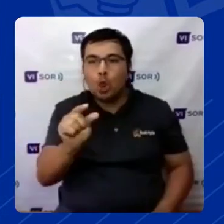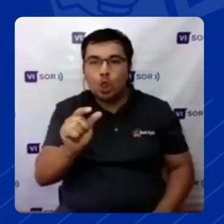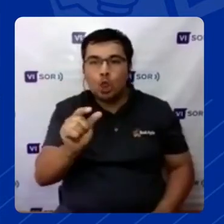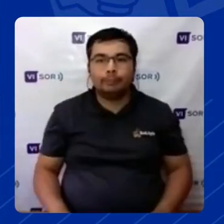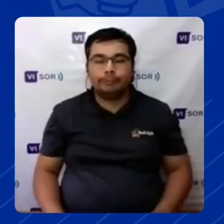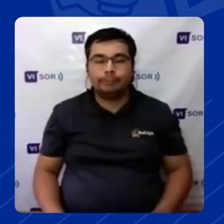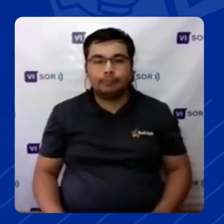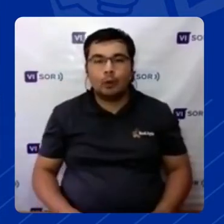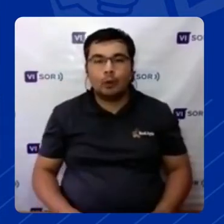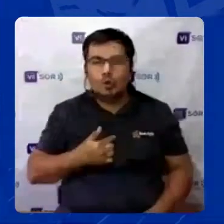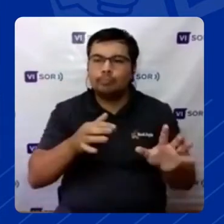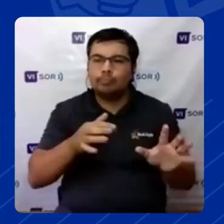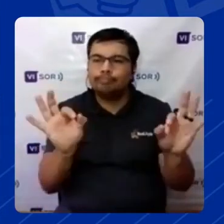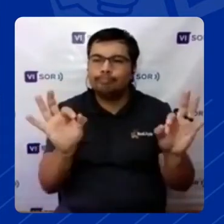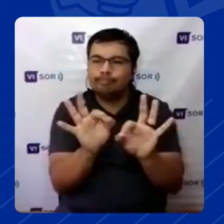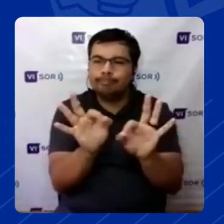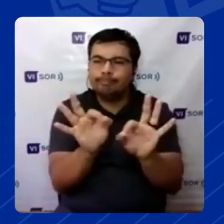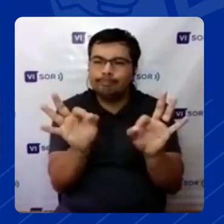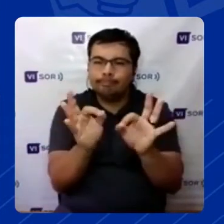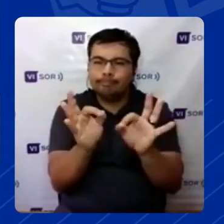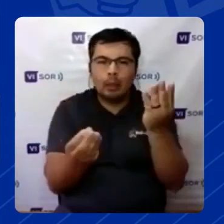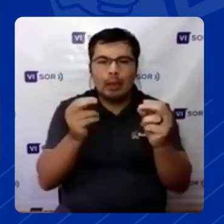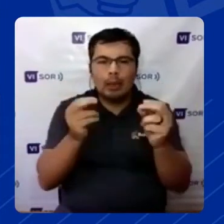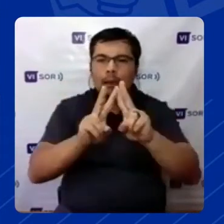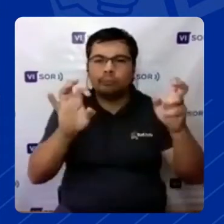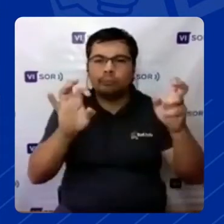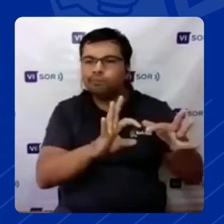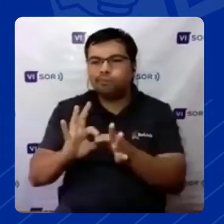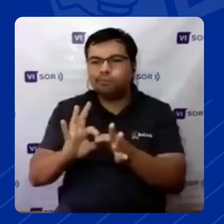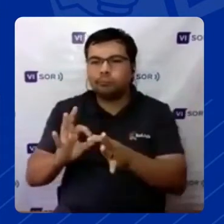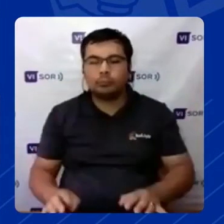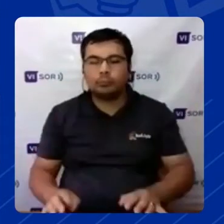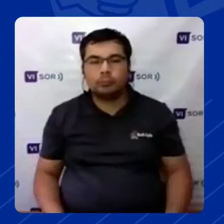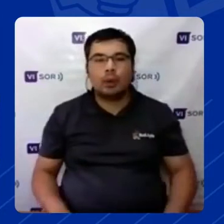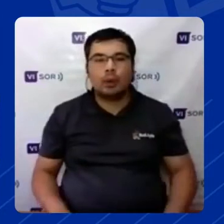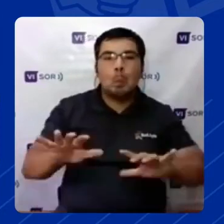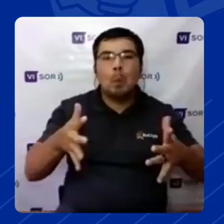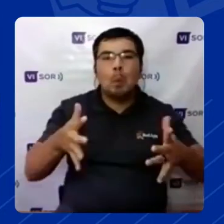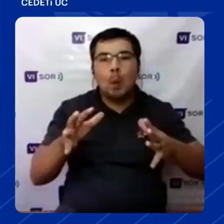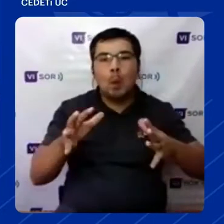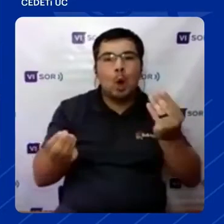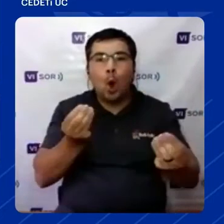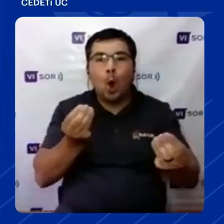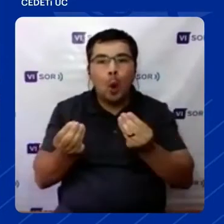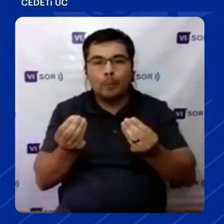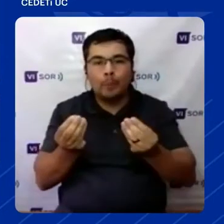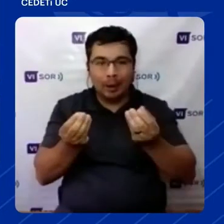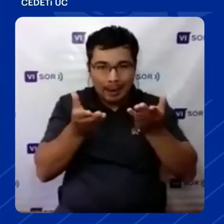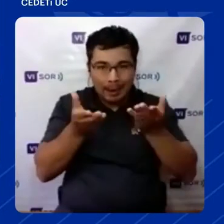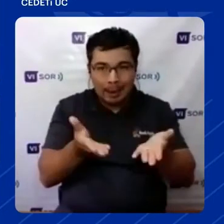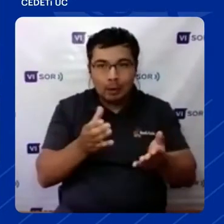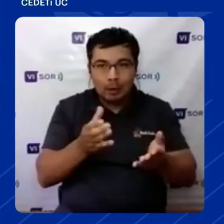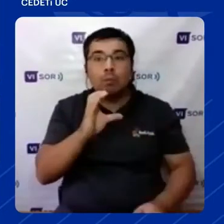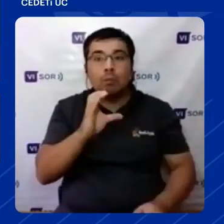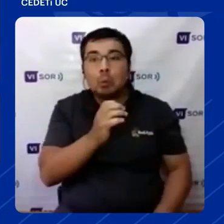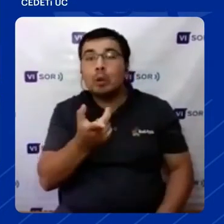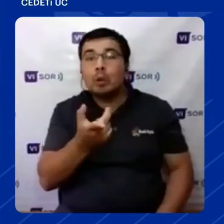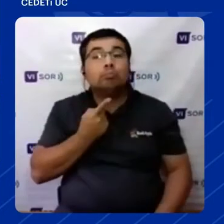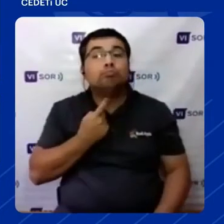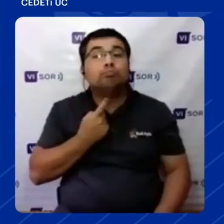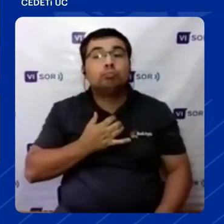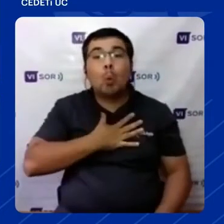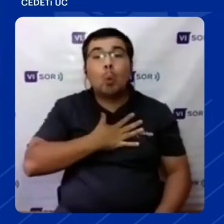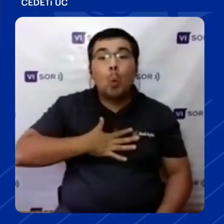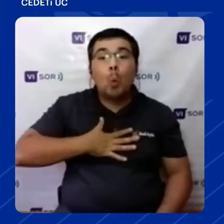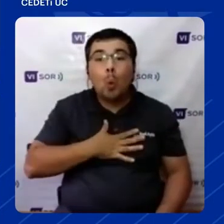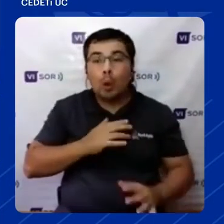se trata y más o menos cómo va a ser, para que si están interesados también puedan preguntar después más